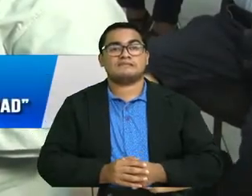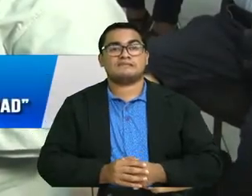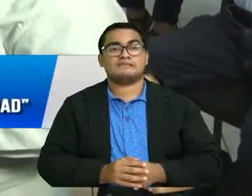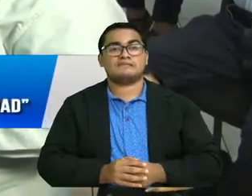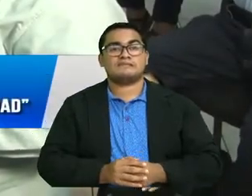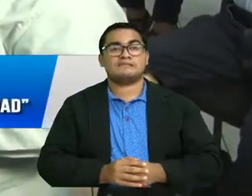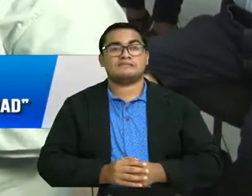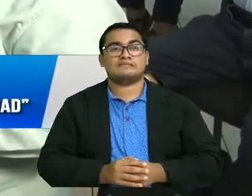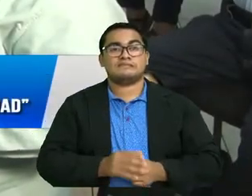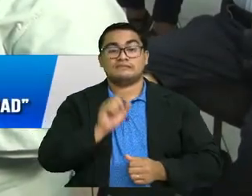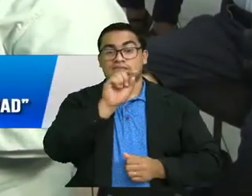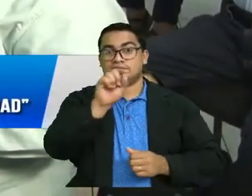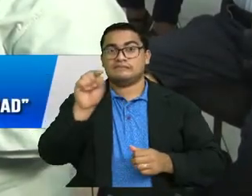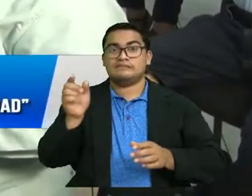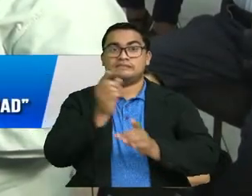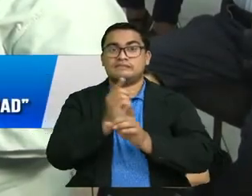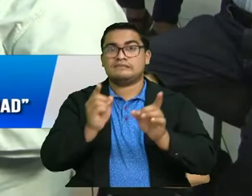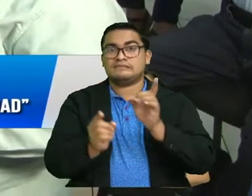A ellos los debemos de